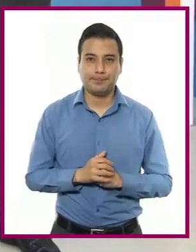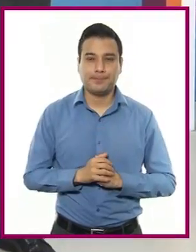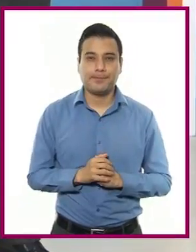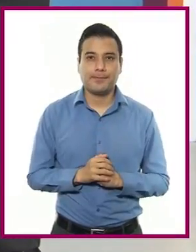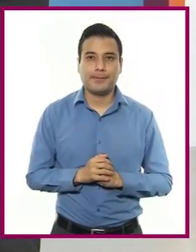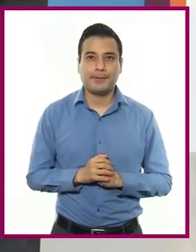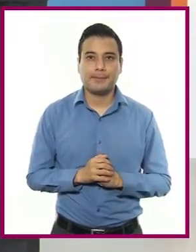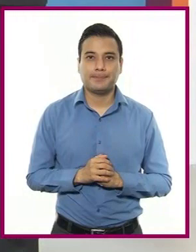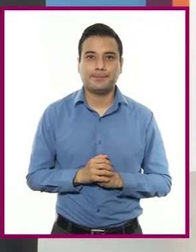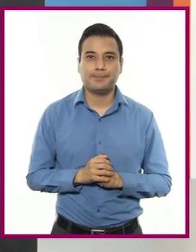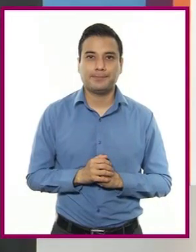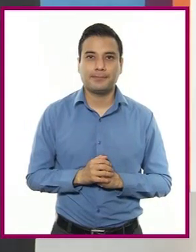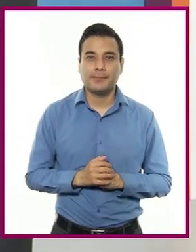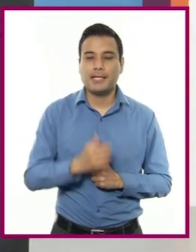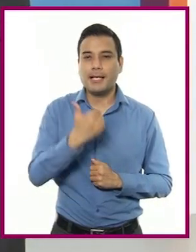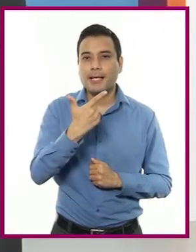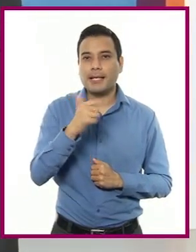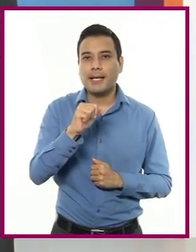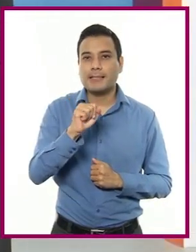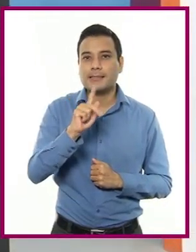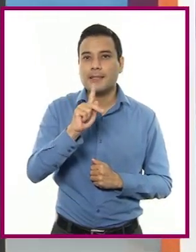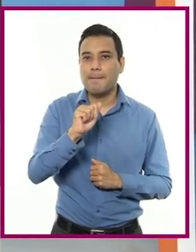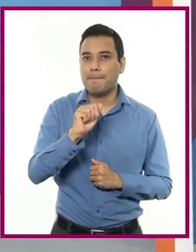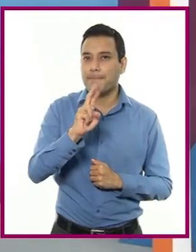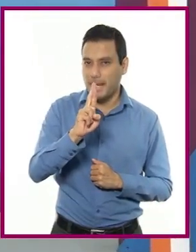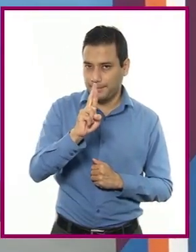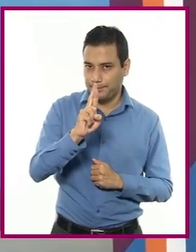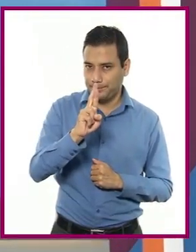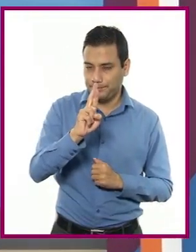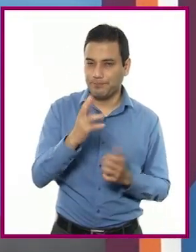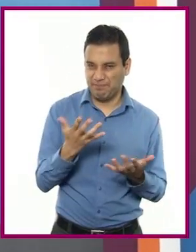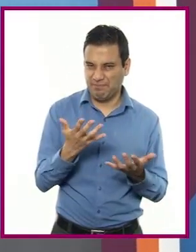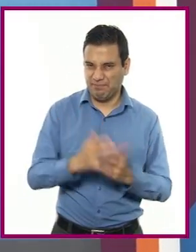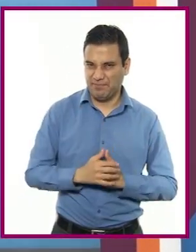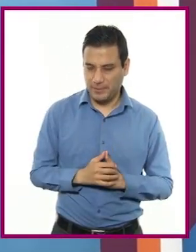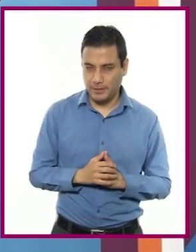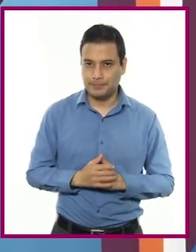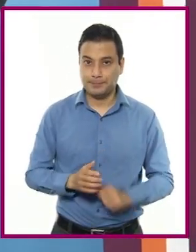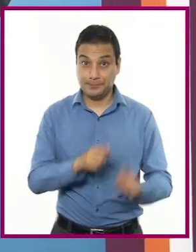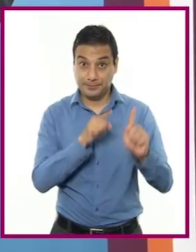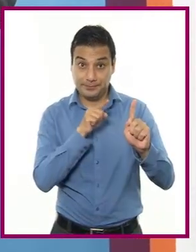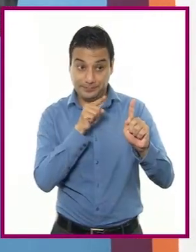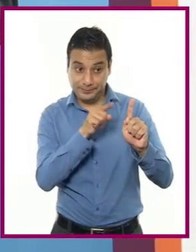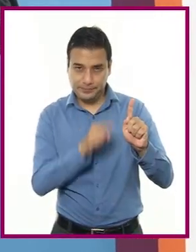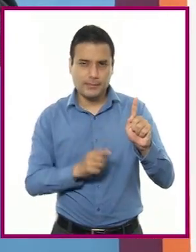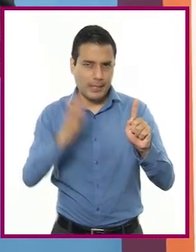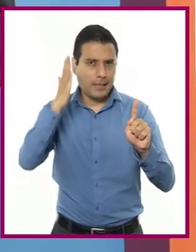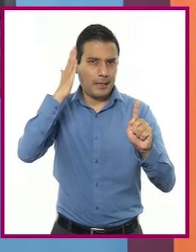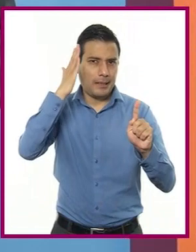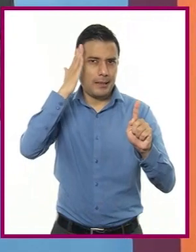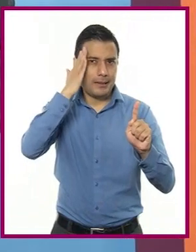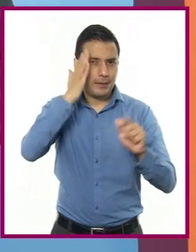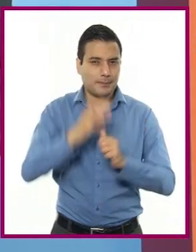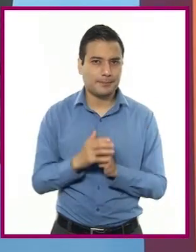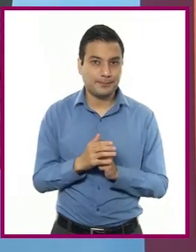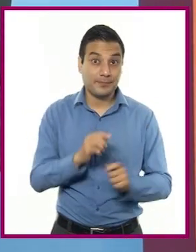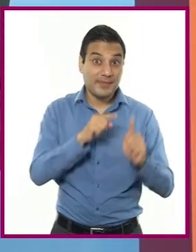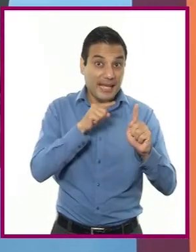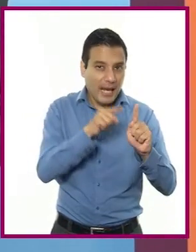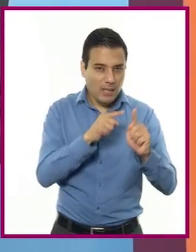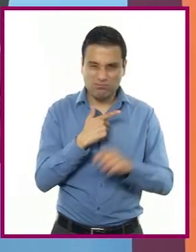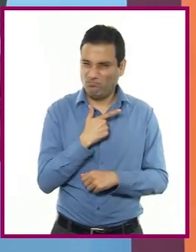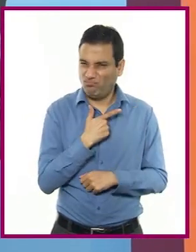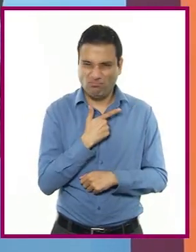Gaspar Yanga, conocido también como Yanga o Nyanga, fue el líder de una rebelión antiesclavista en México